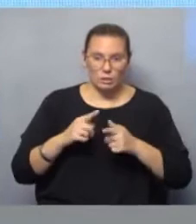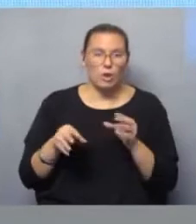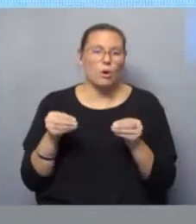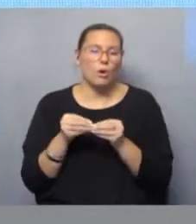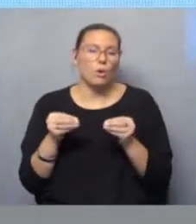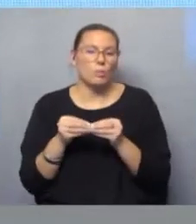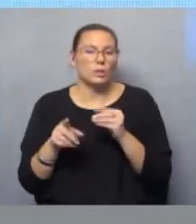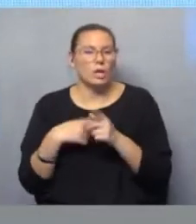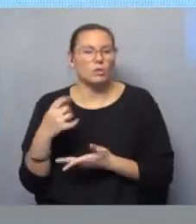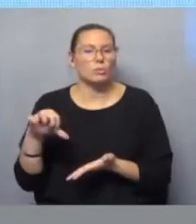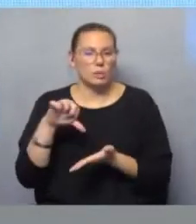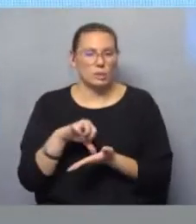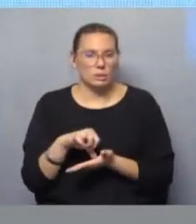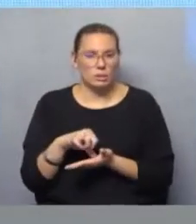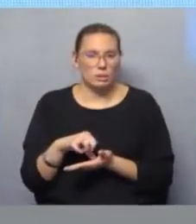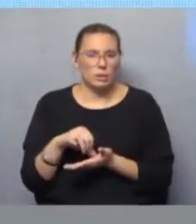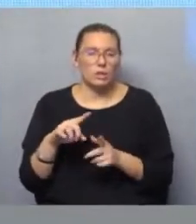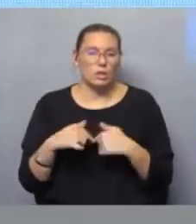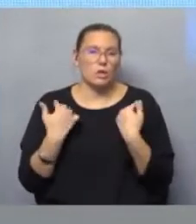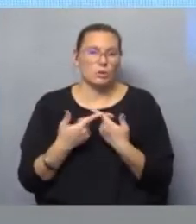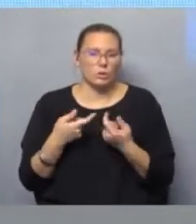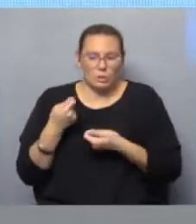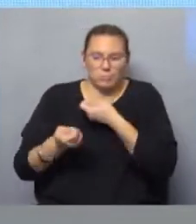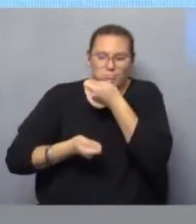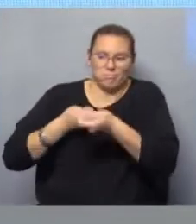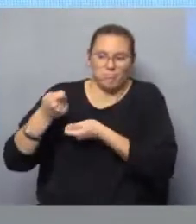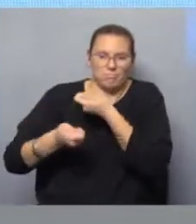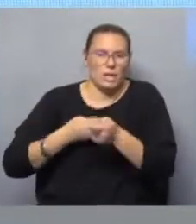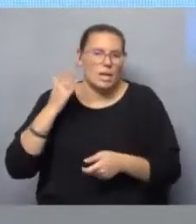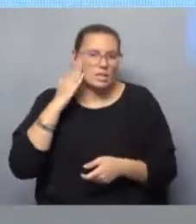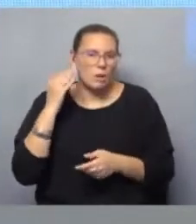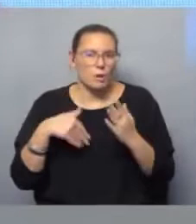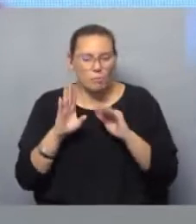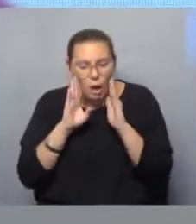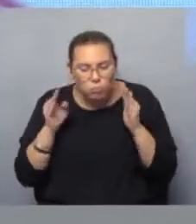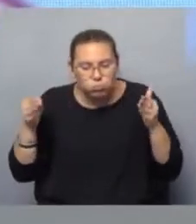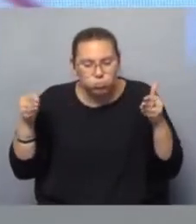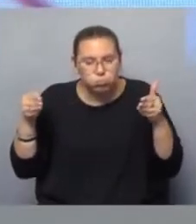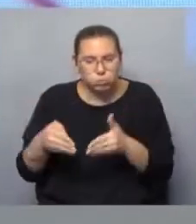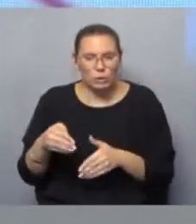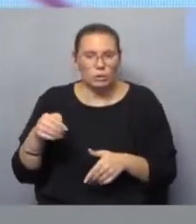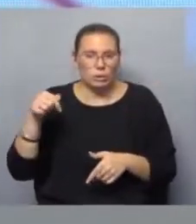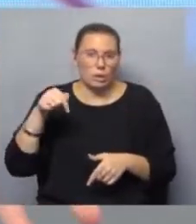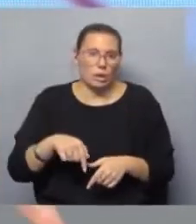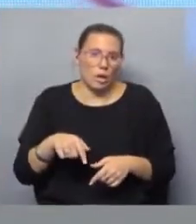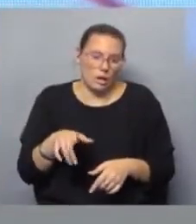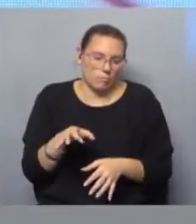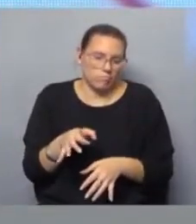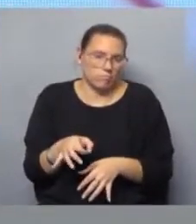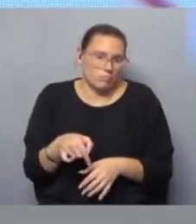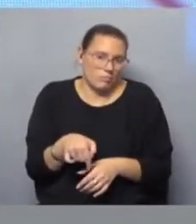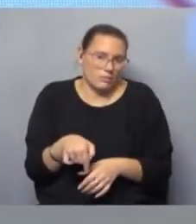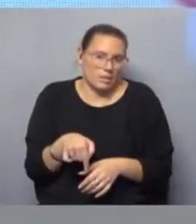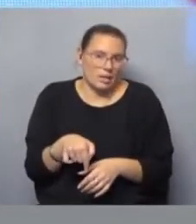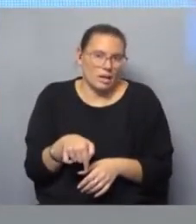otros lados y obviamente nosotros aportamos conocimiento más específico de nuestro lugarcito